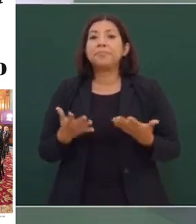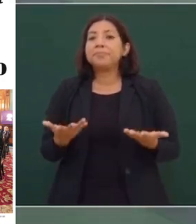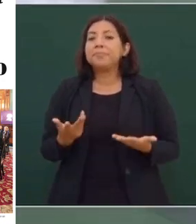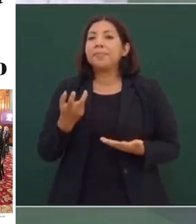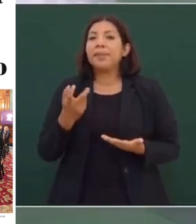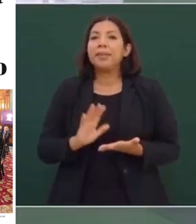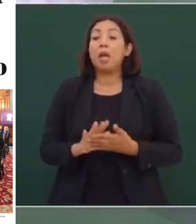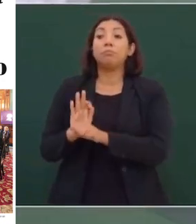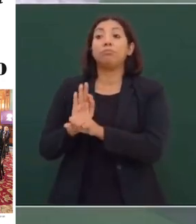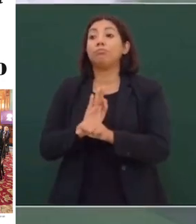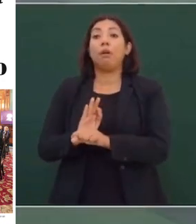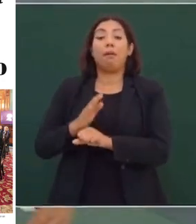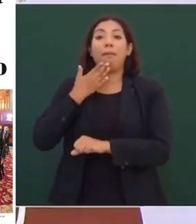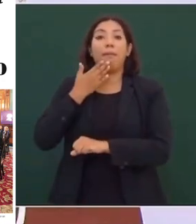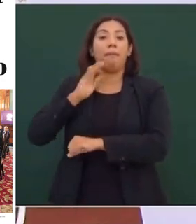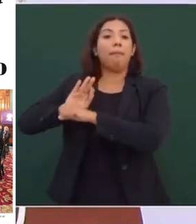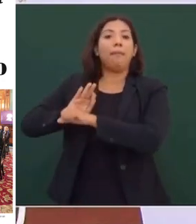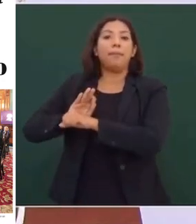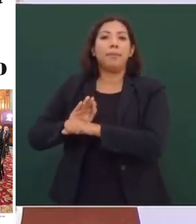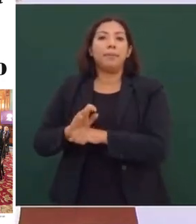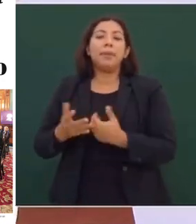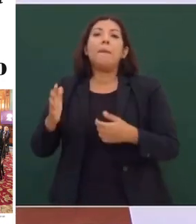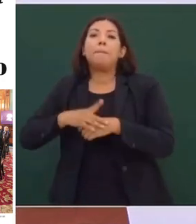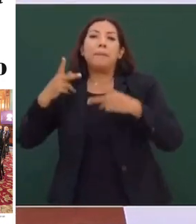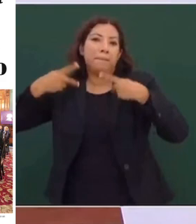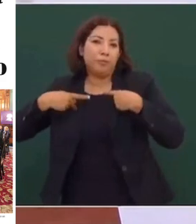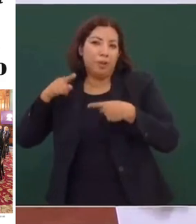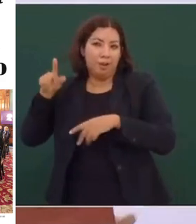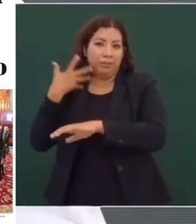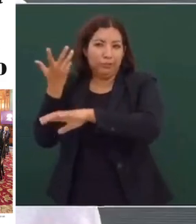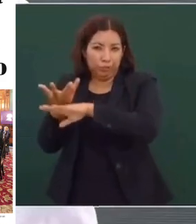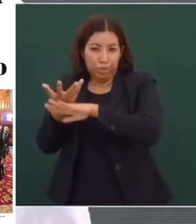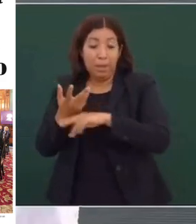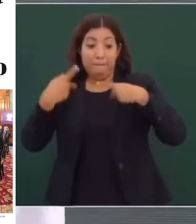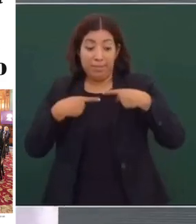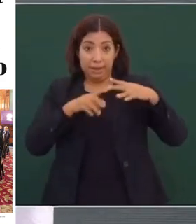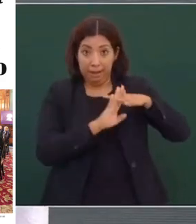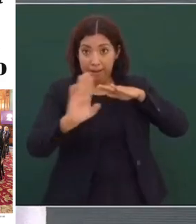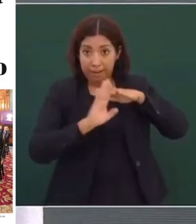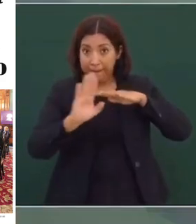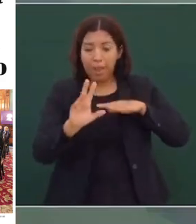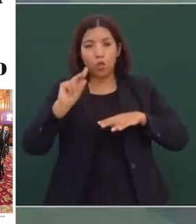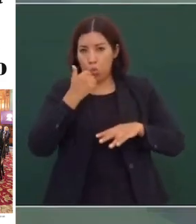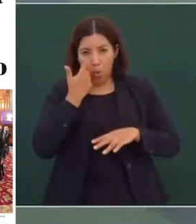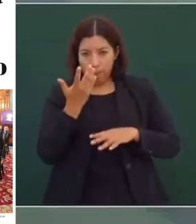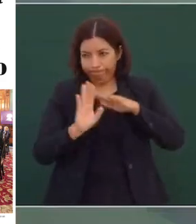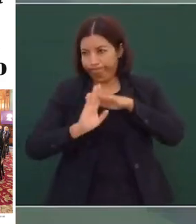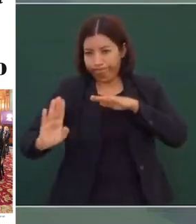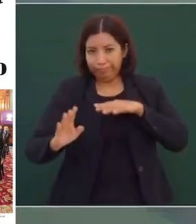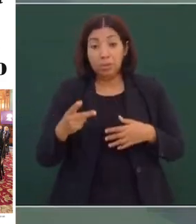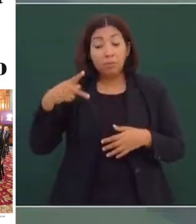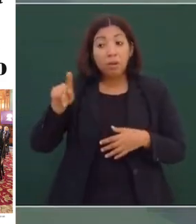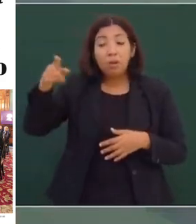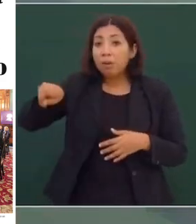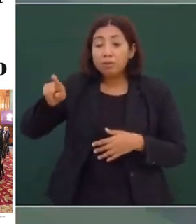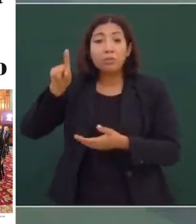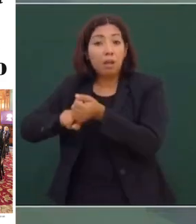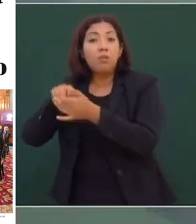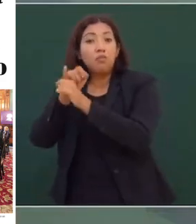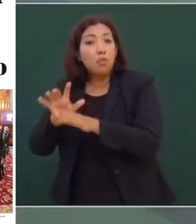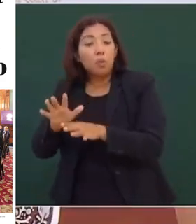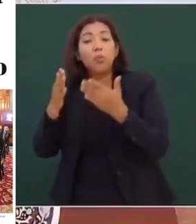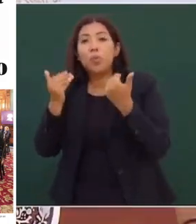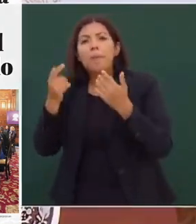supuestamente quedar bien con los que están en contra de los migrantes y que están también desinformados porque han llegado